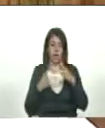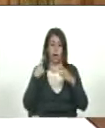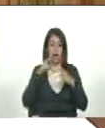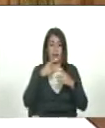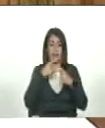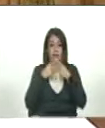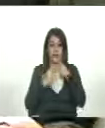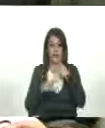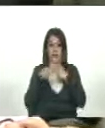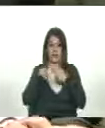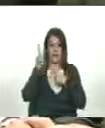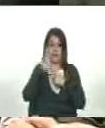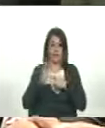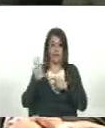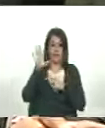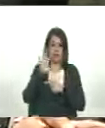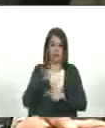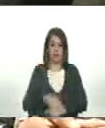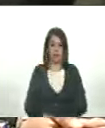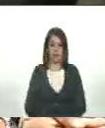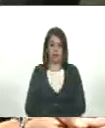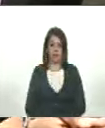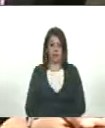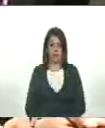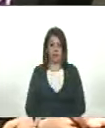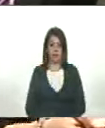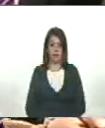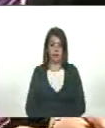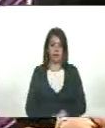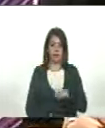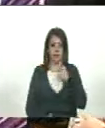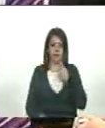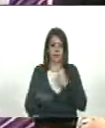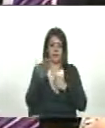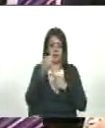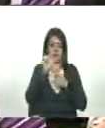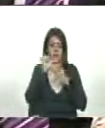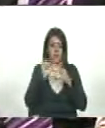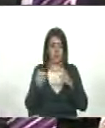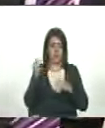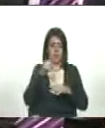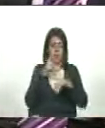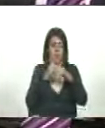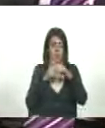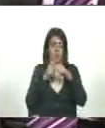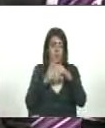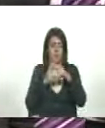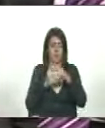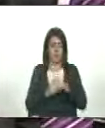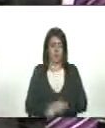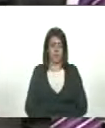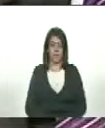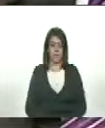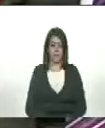alguna Venezuela resalta como uno de los aspectos más positivos. Y lo que tiene que ver